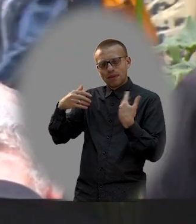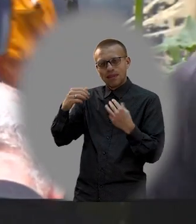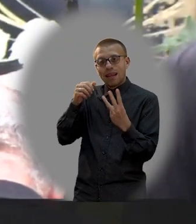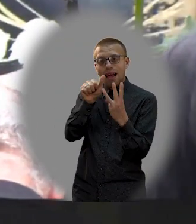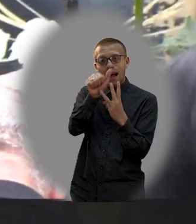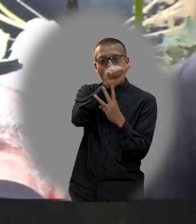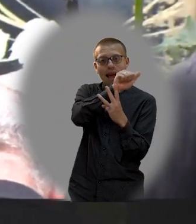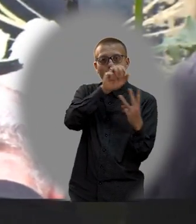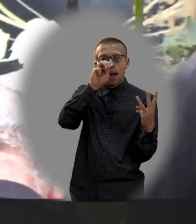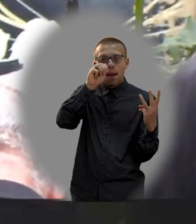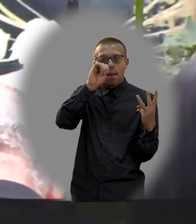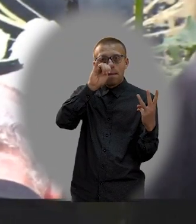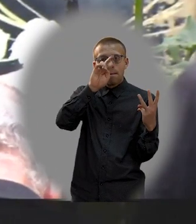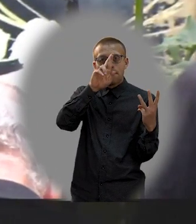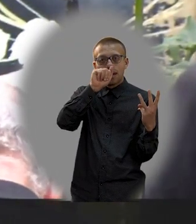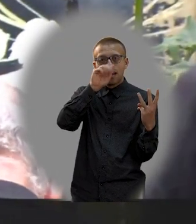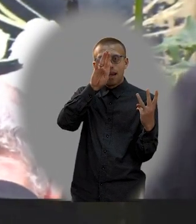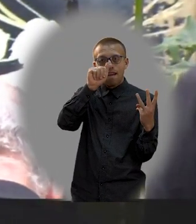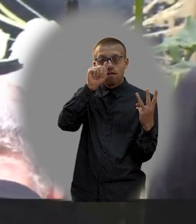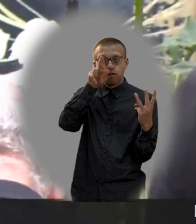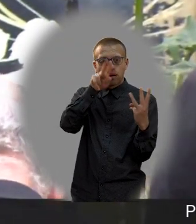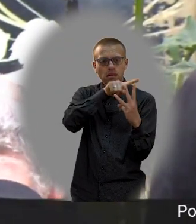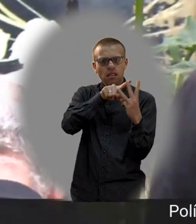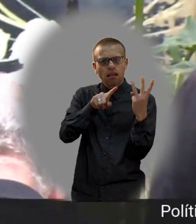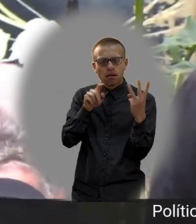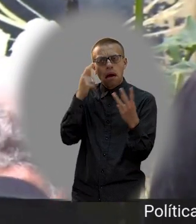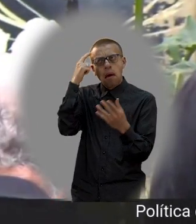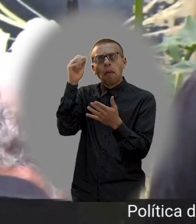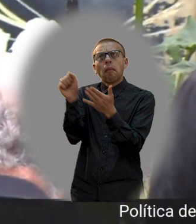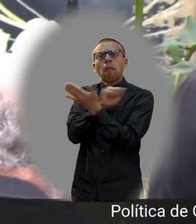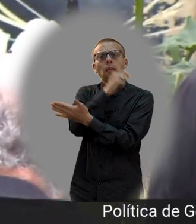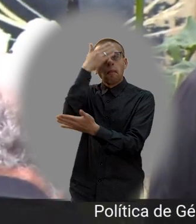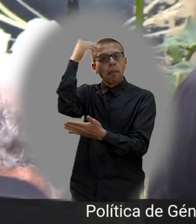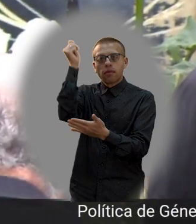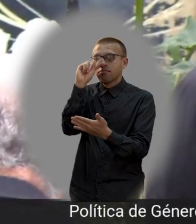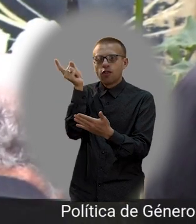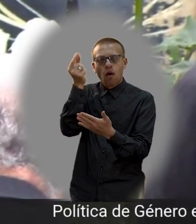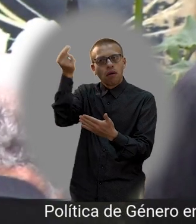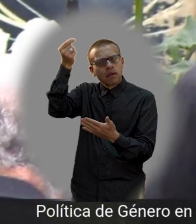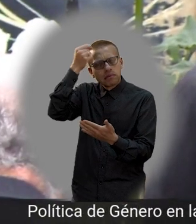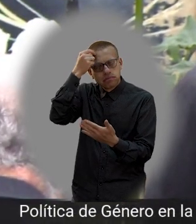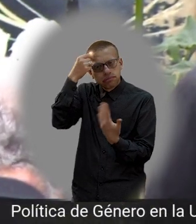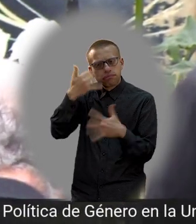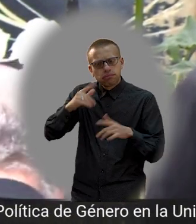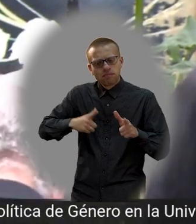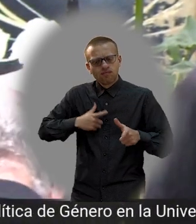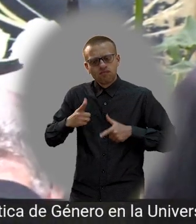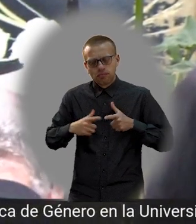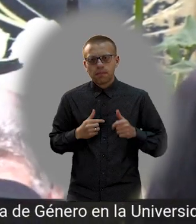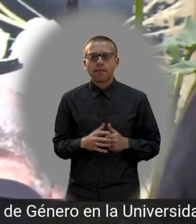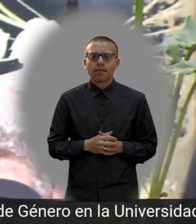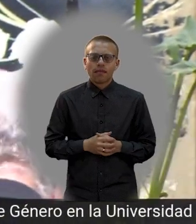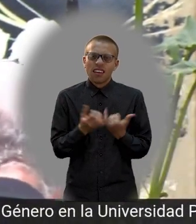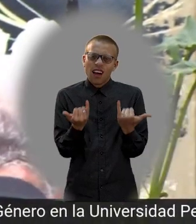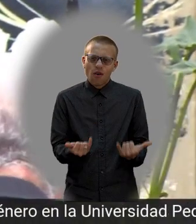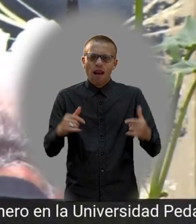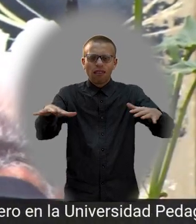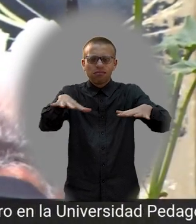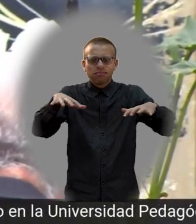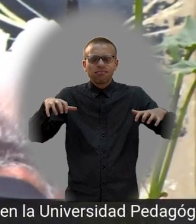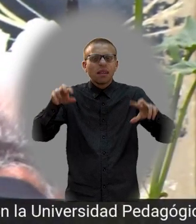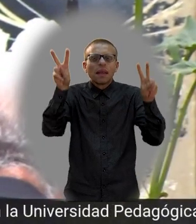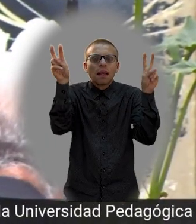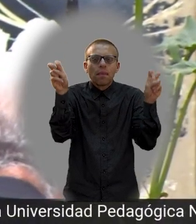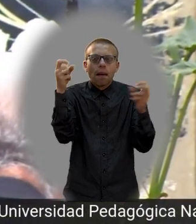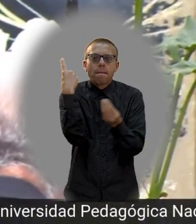que siguen vigentes el día de hoy. Vamos en primer lugar en este evento, Política de Género en la Universidad Pedagógica